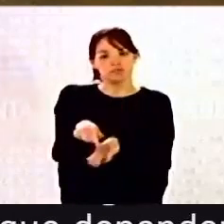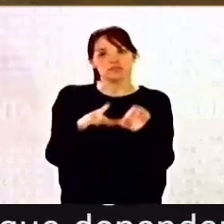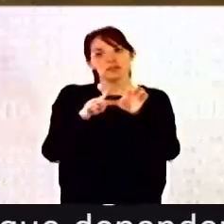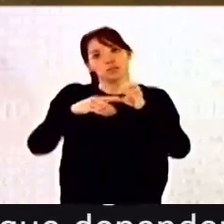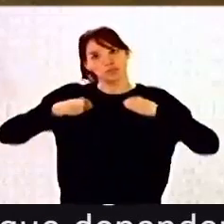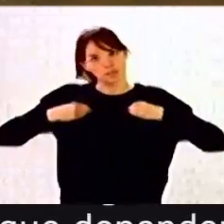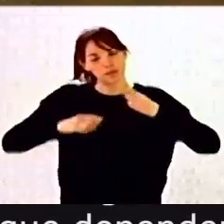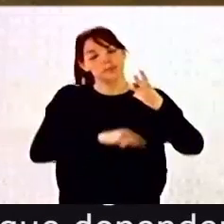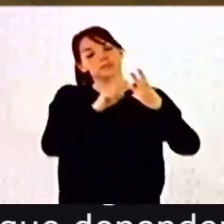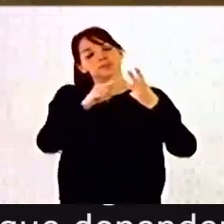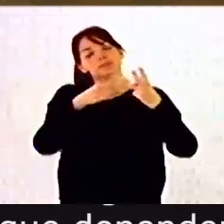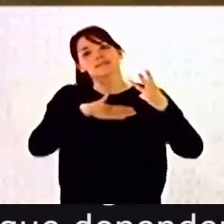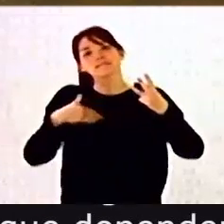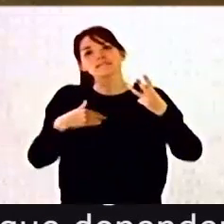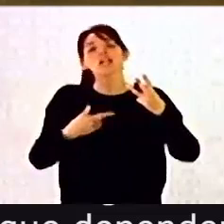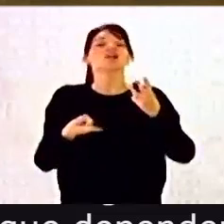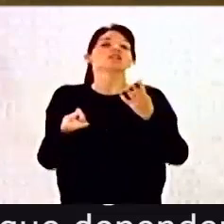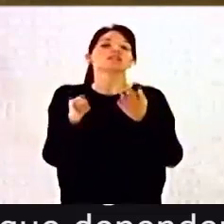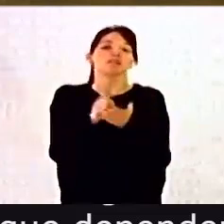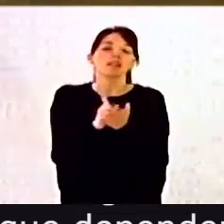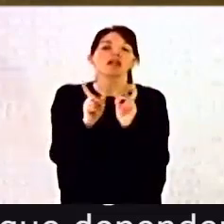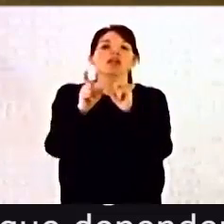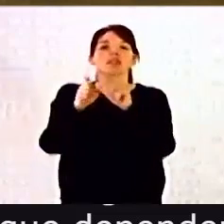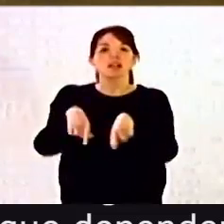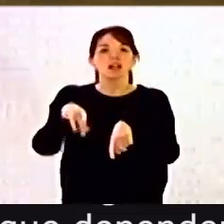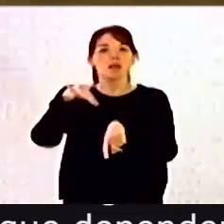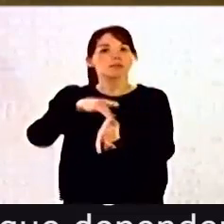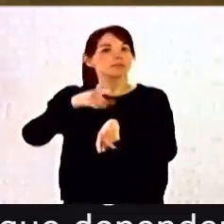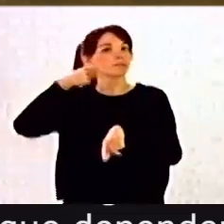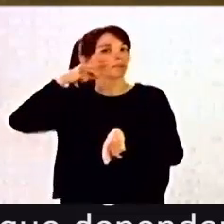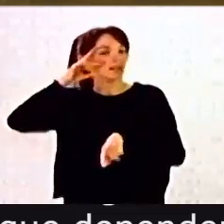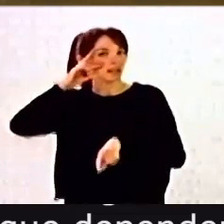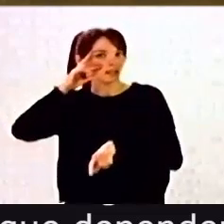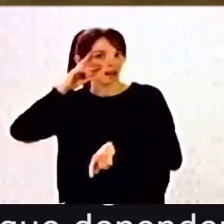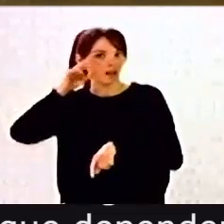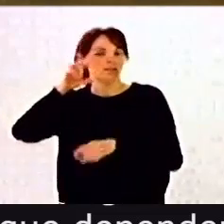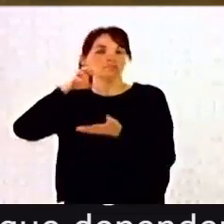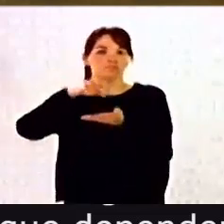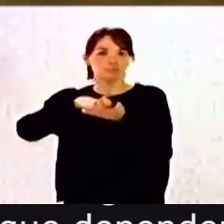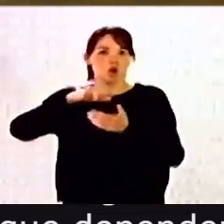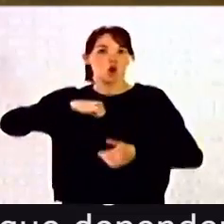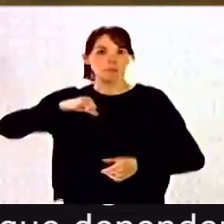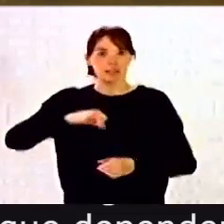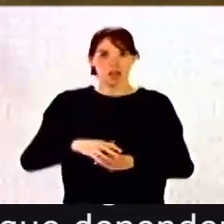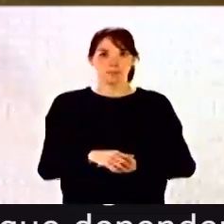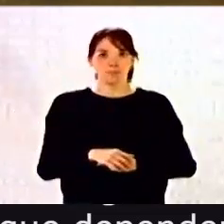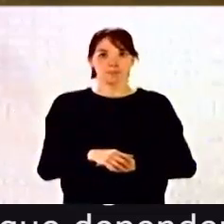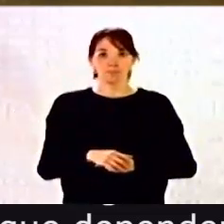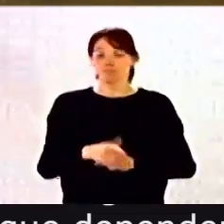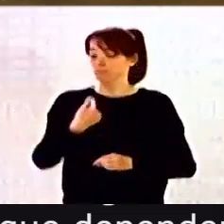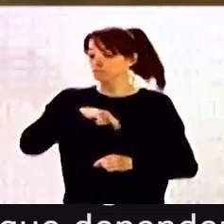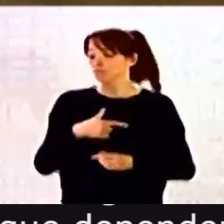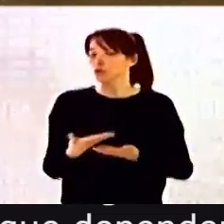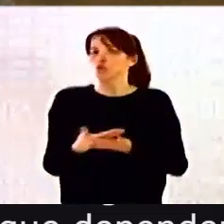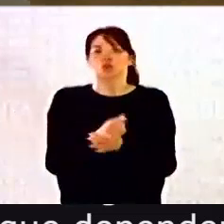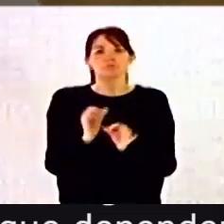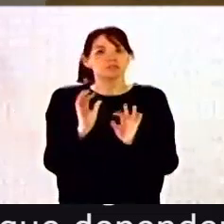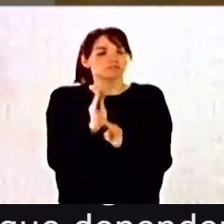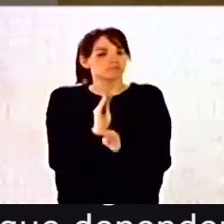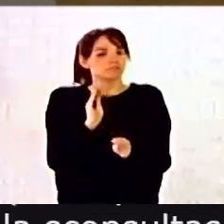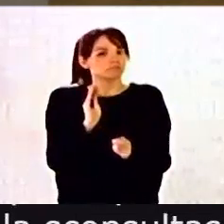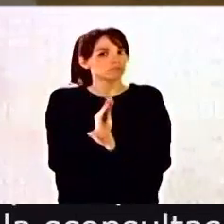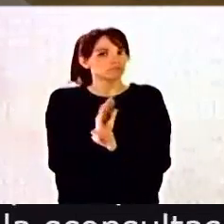Y, en tercer lugar, las consultas externas en nuestros centros sanitarios. Todo ello lo vamos a hacer con la seguridad para pacientes